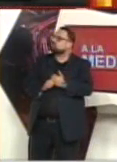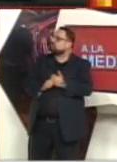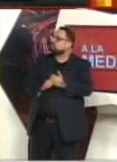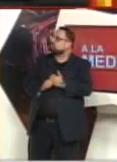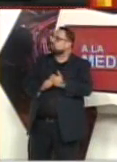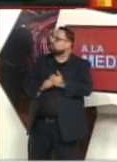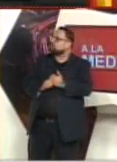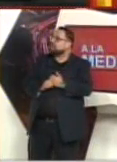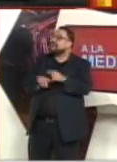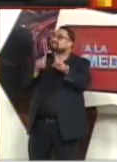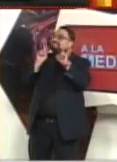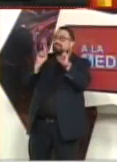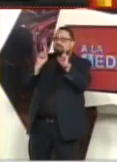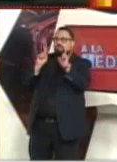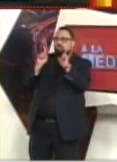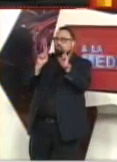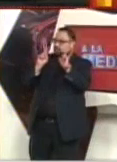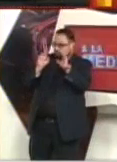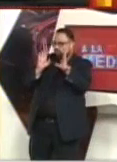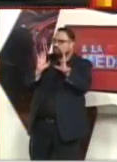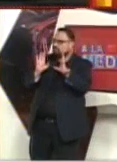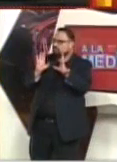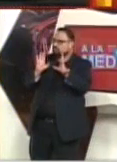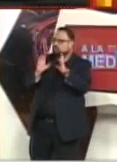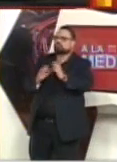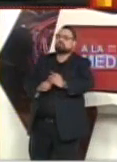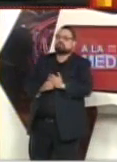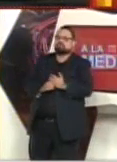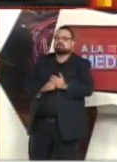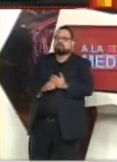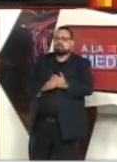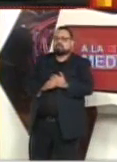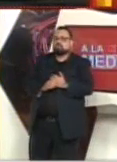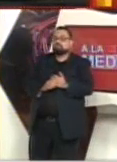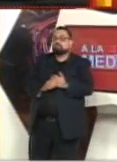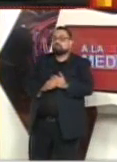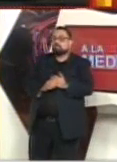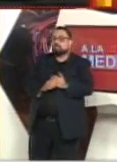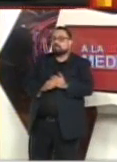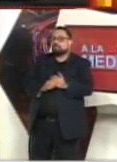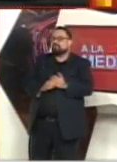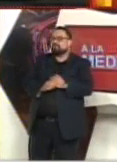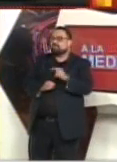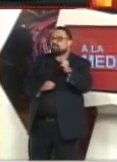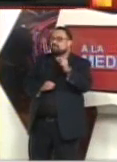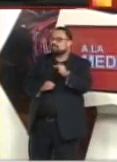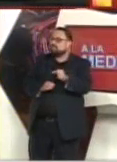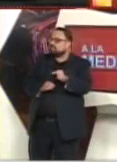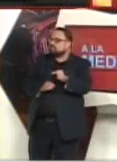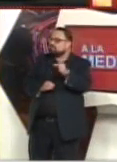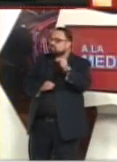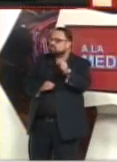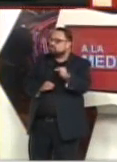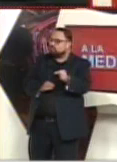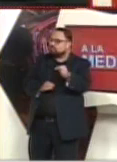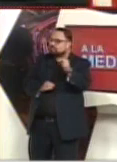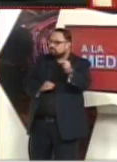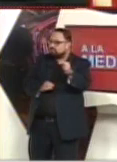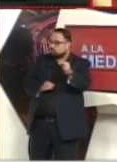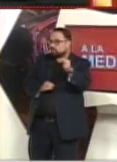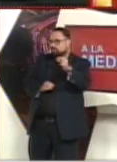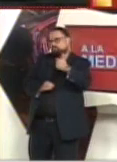tratamos el tema de la trata las estimaciones son sólo estimaciones mundiales nos dicen que hay alrededor de 27 millones